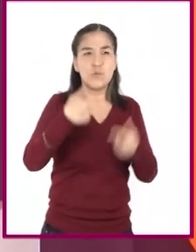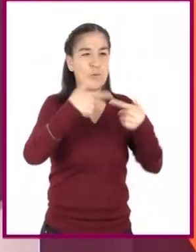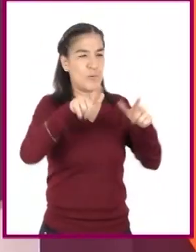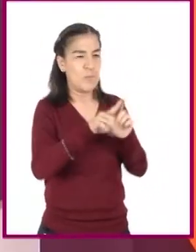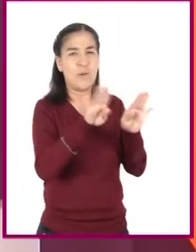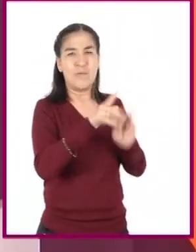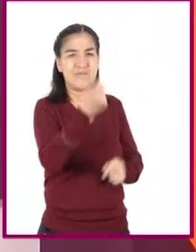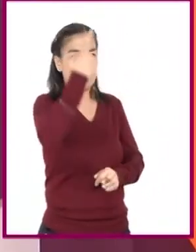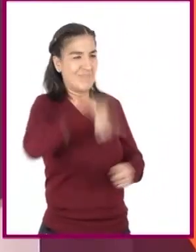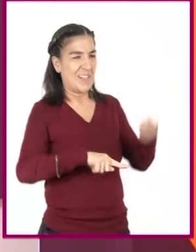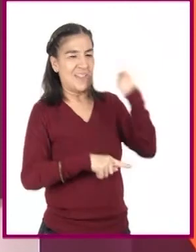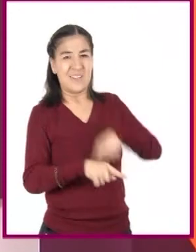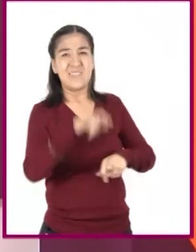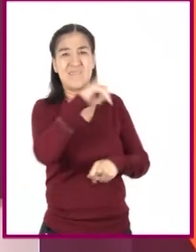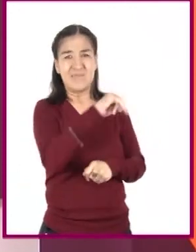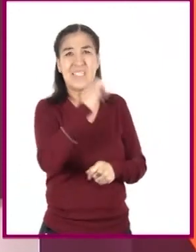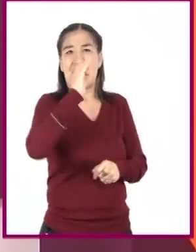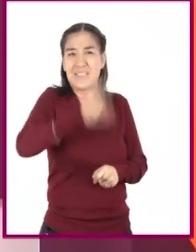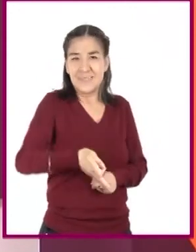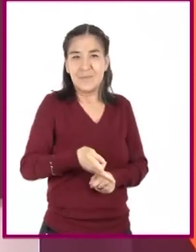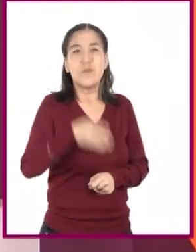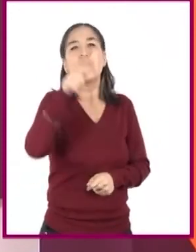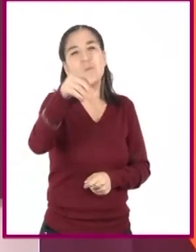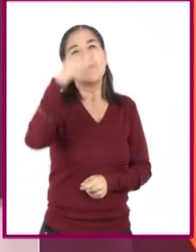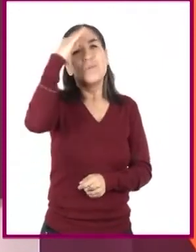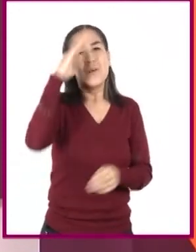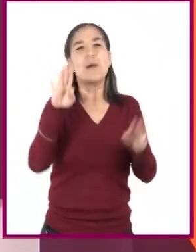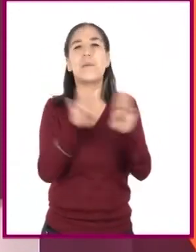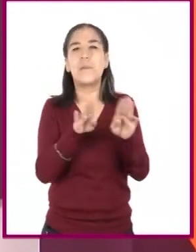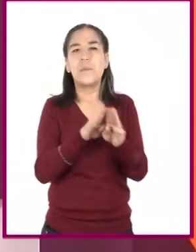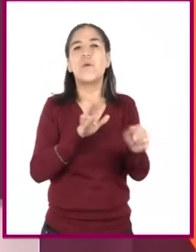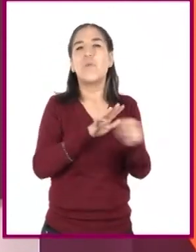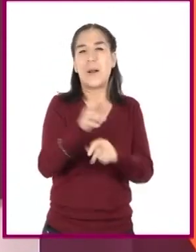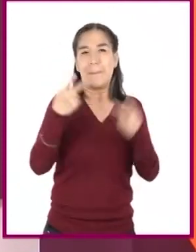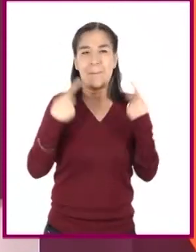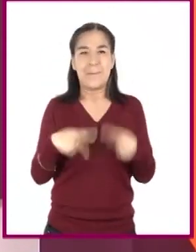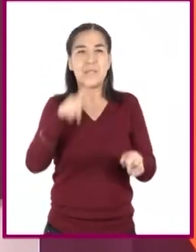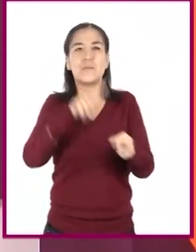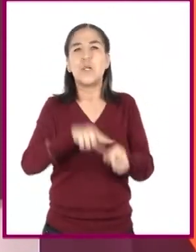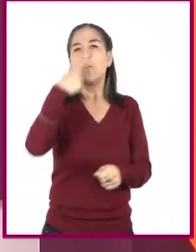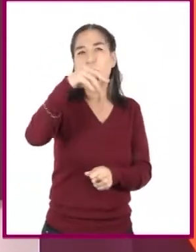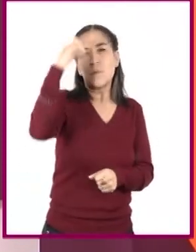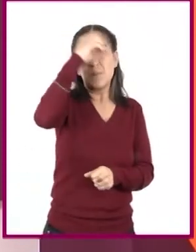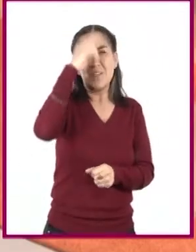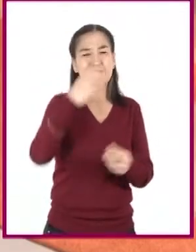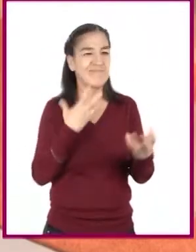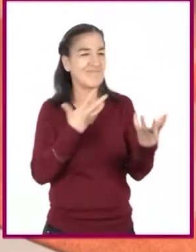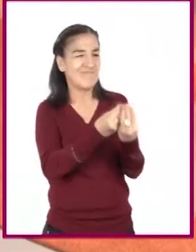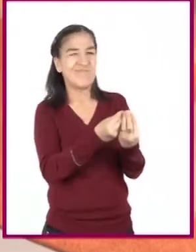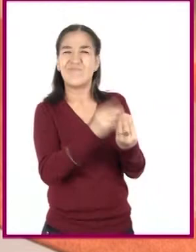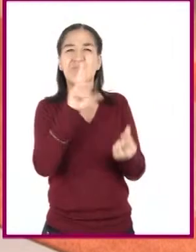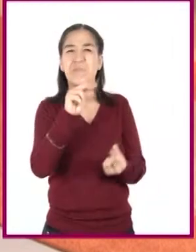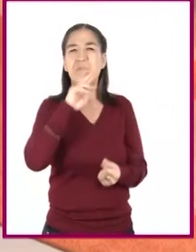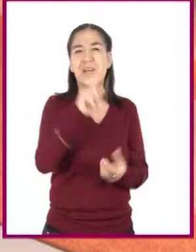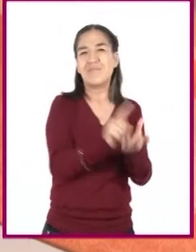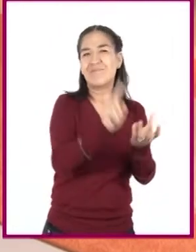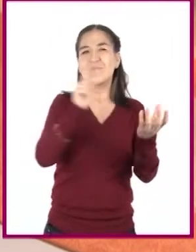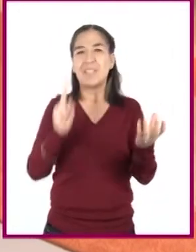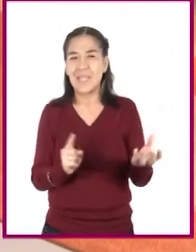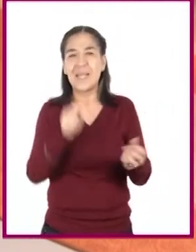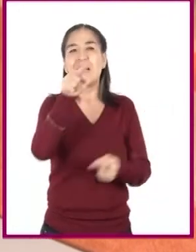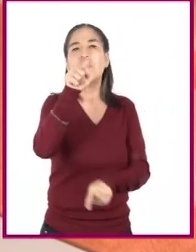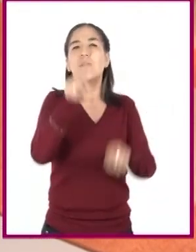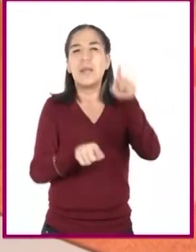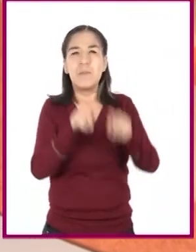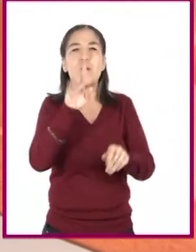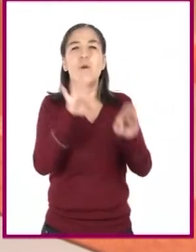pertenezco? ¿En qué situaciones es mejor mantener una postura personal y no sumarse al grupo? Conforme vayas creciendo, te